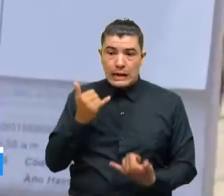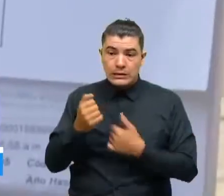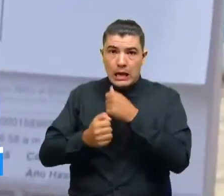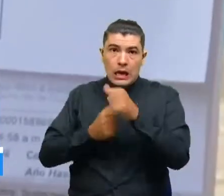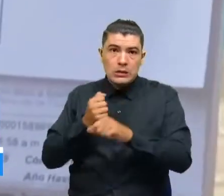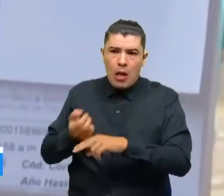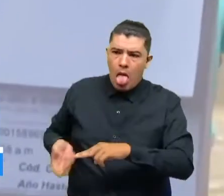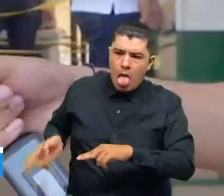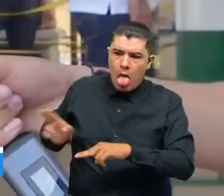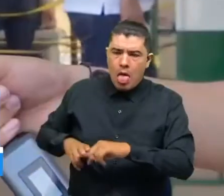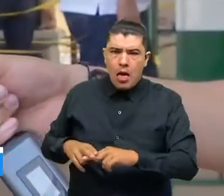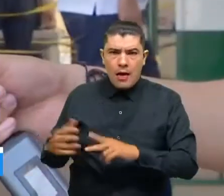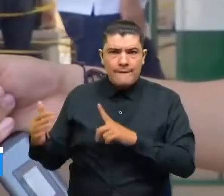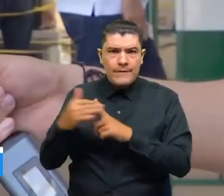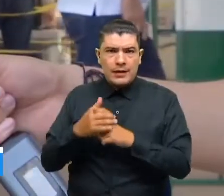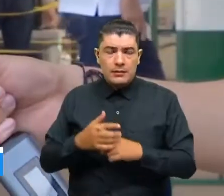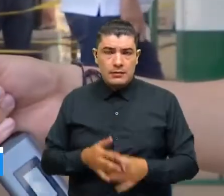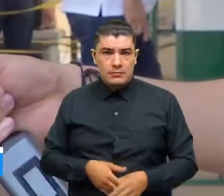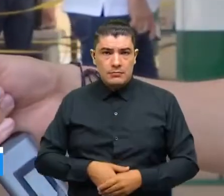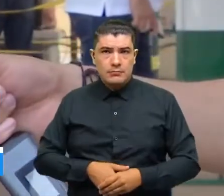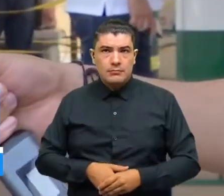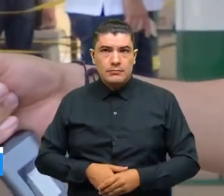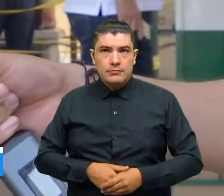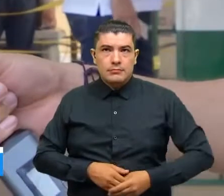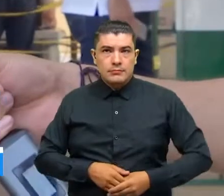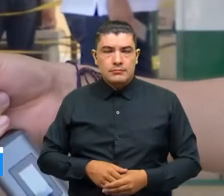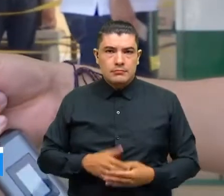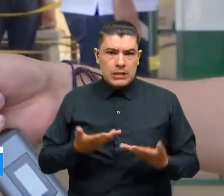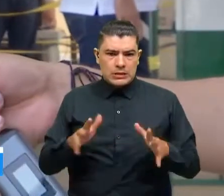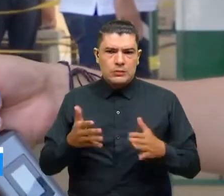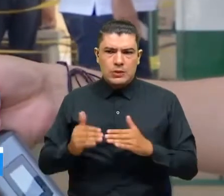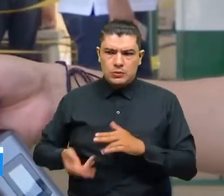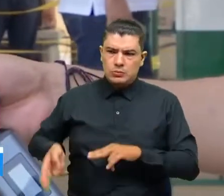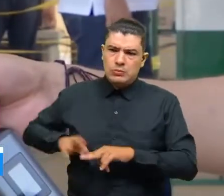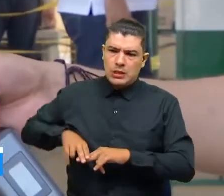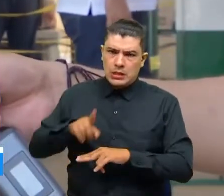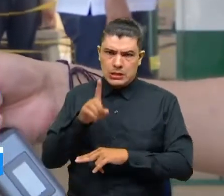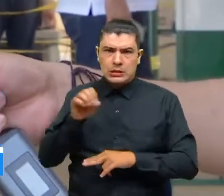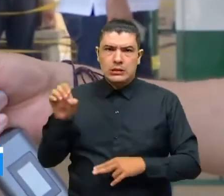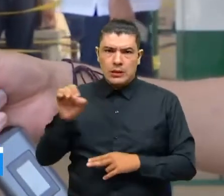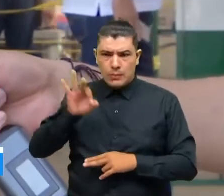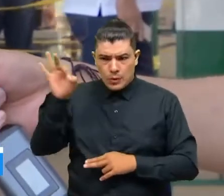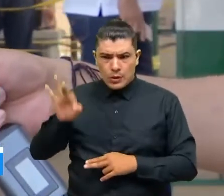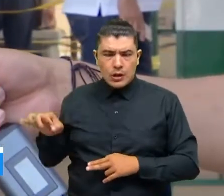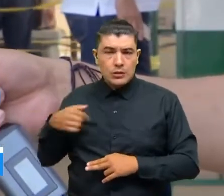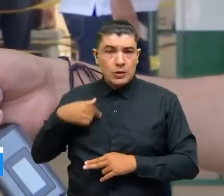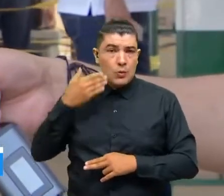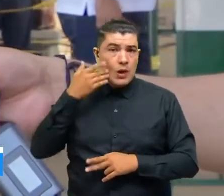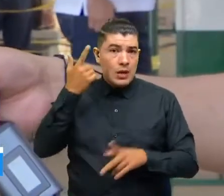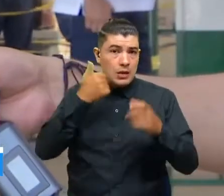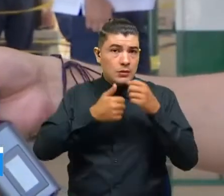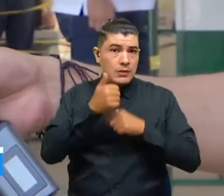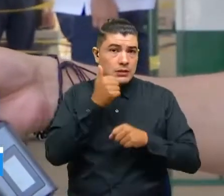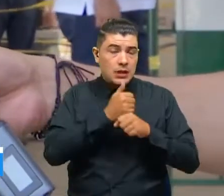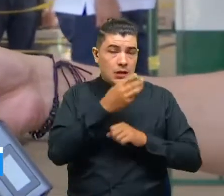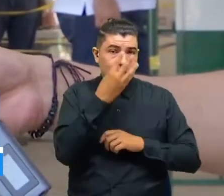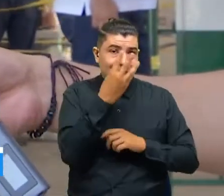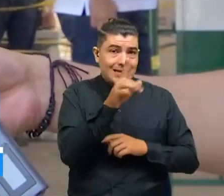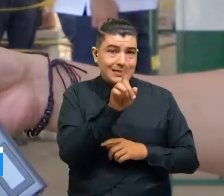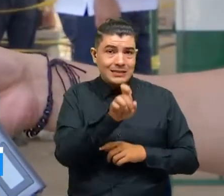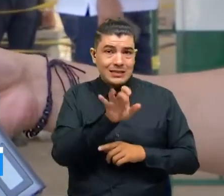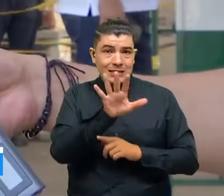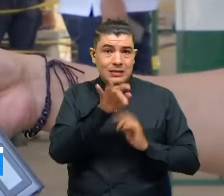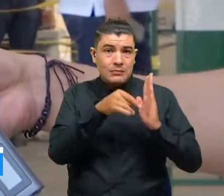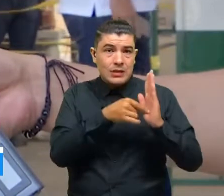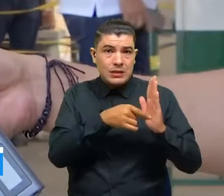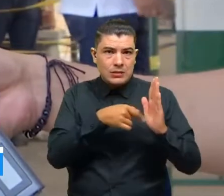o predial también subió en más o menos un 100 por ciento porque yo pagaba el año pasado 365 mil este